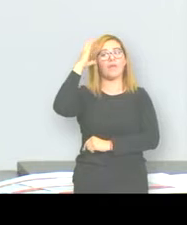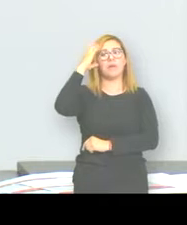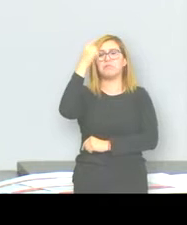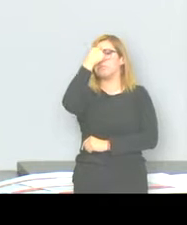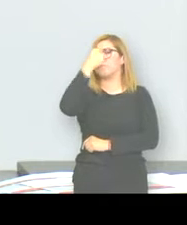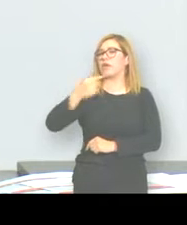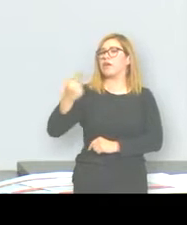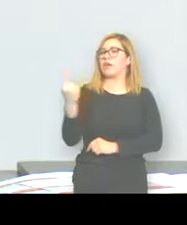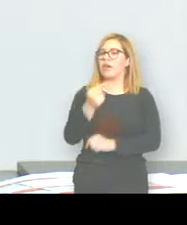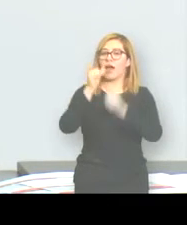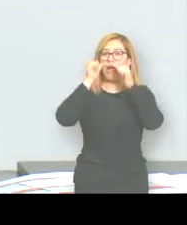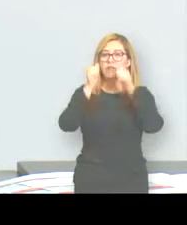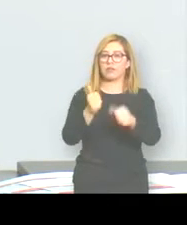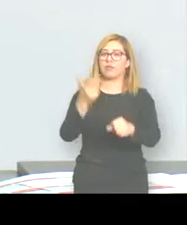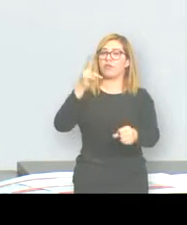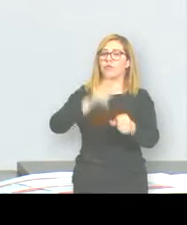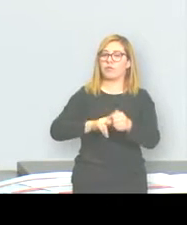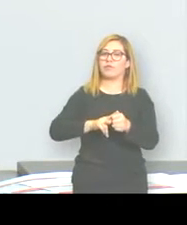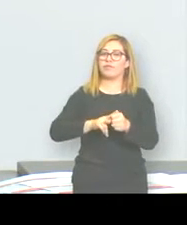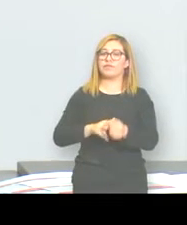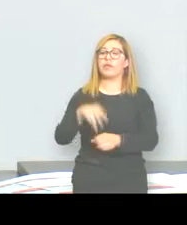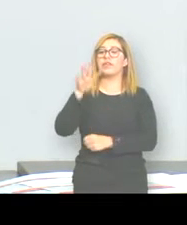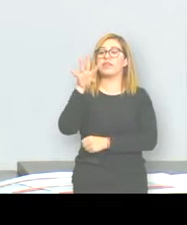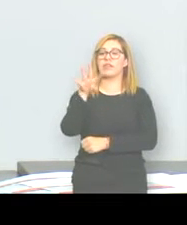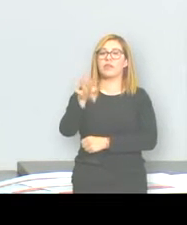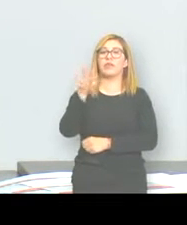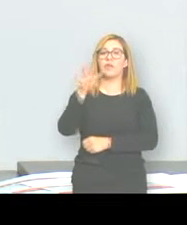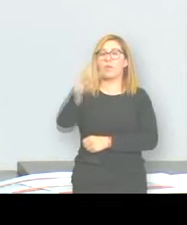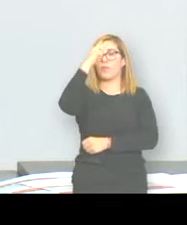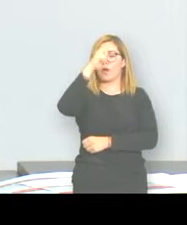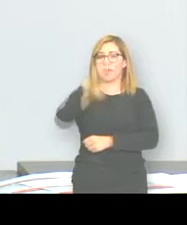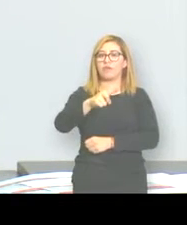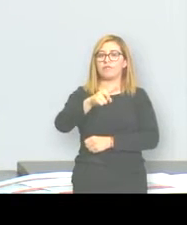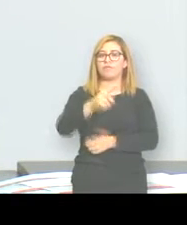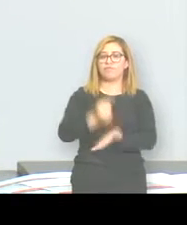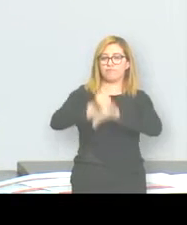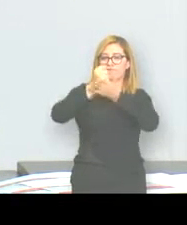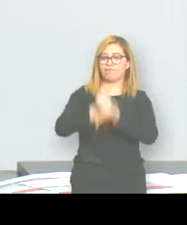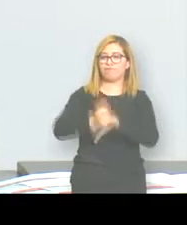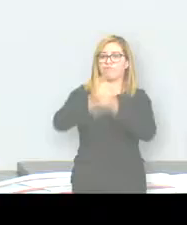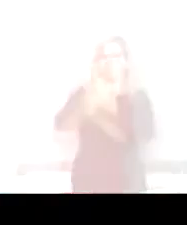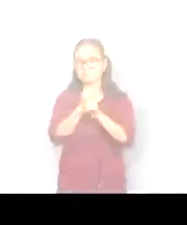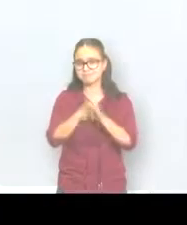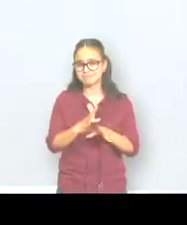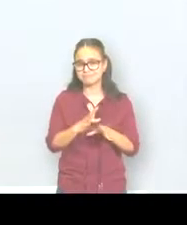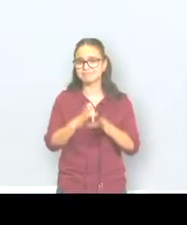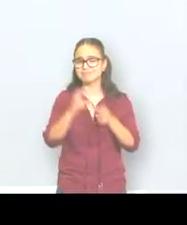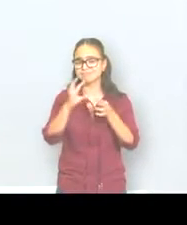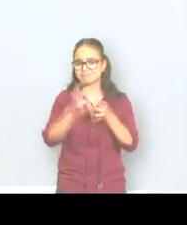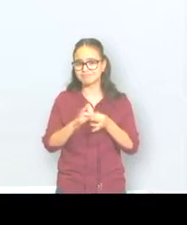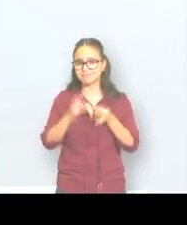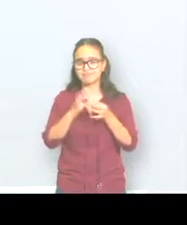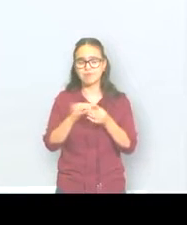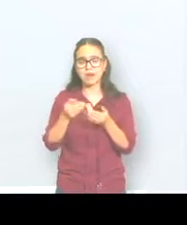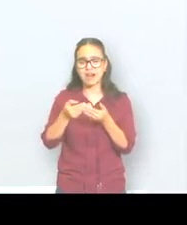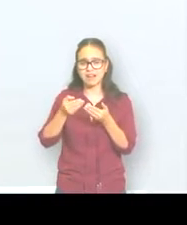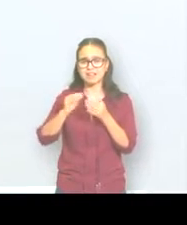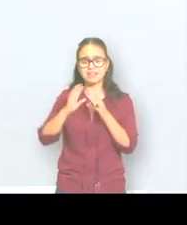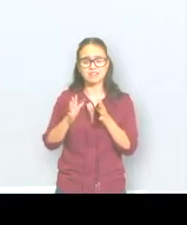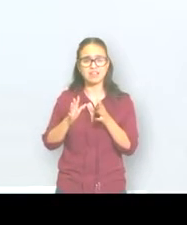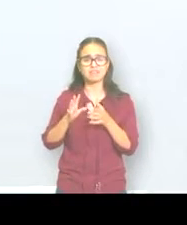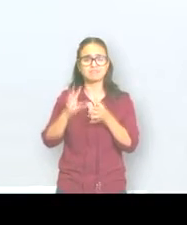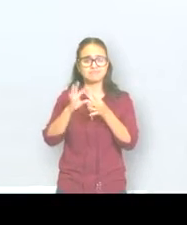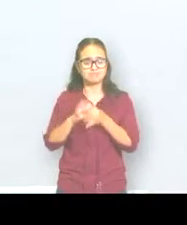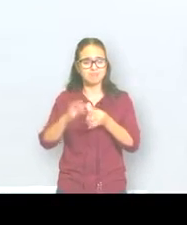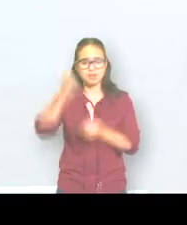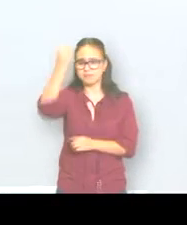para atención hospitalaria y 19 para unidades de cuidados intensivos. Mucho se ha estado platicando del semáforo,